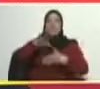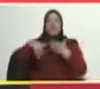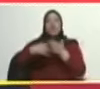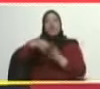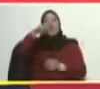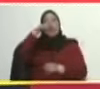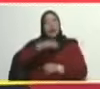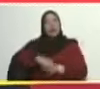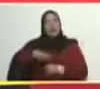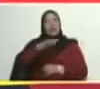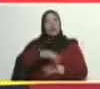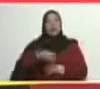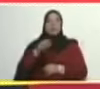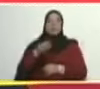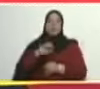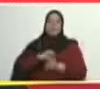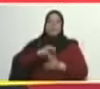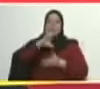Pueblos, ALBA-TCP.